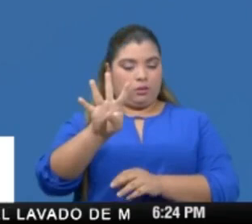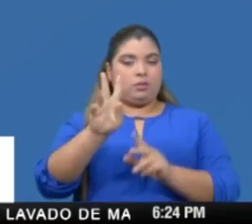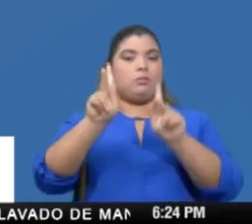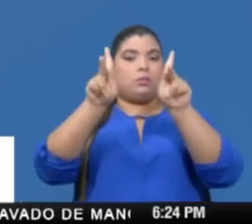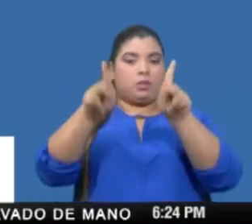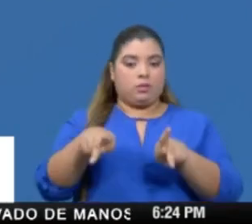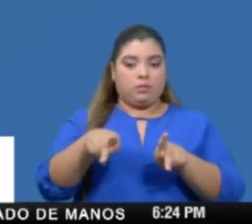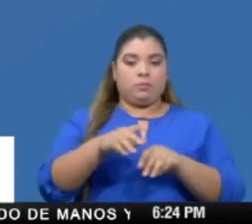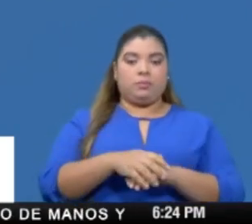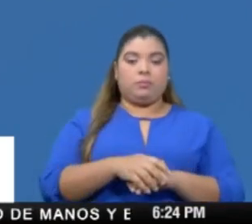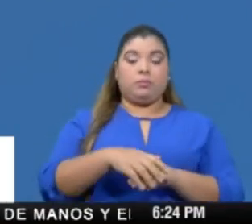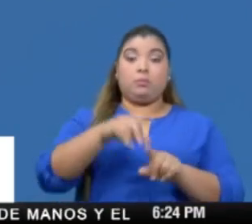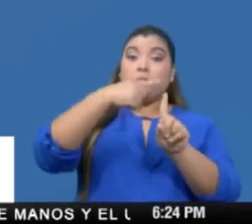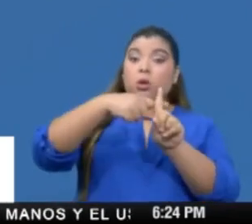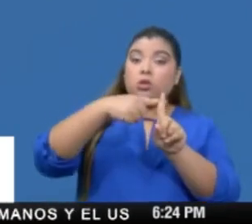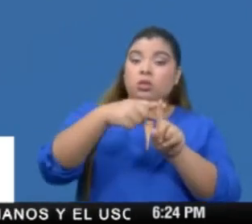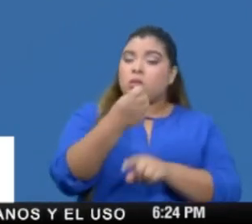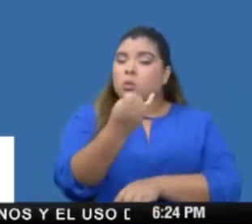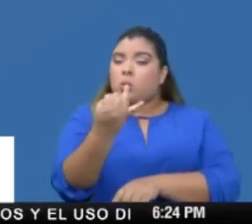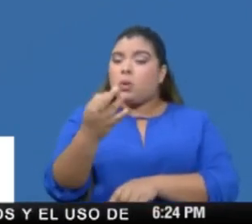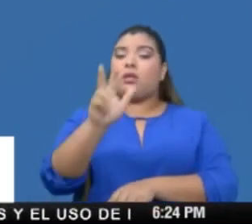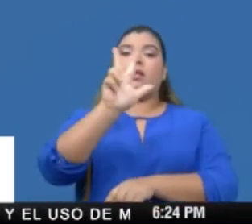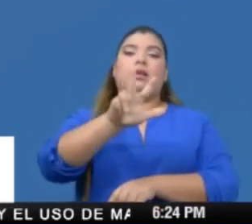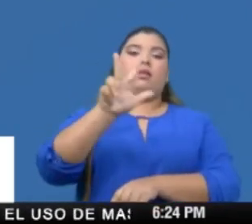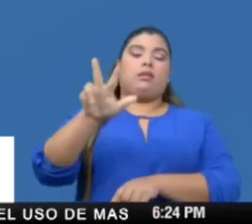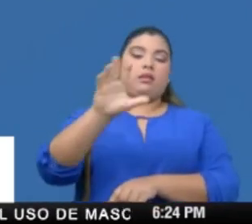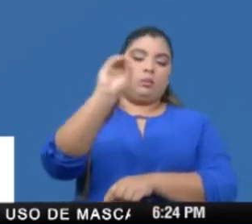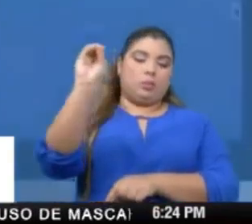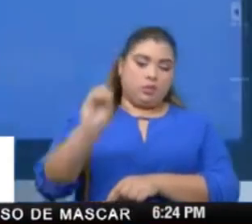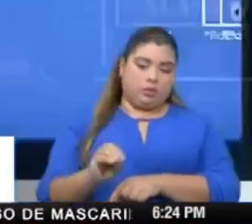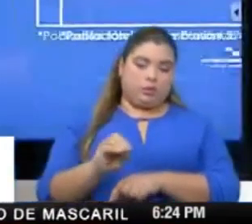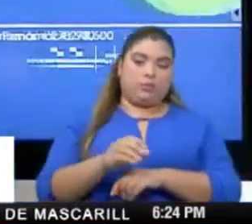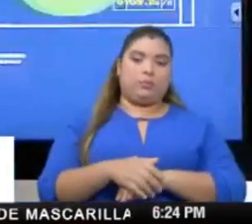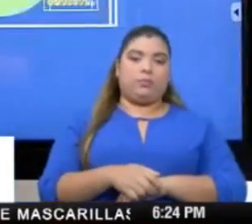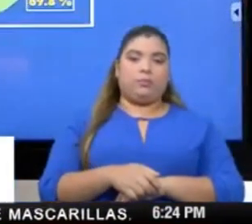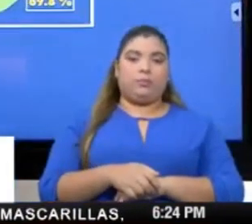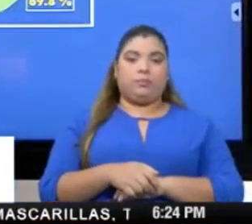de 33% que nos dio los 871 nuevos casos.